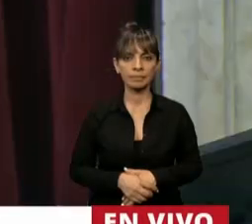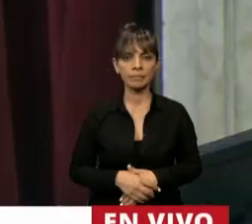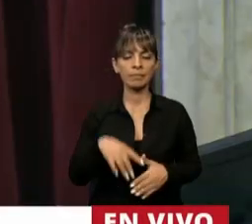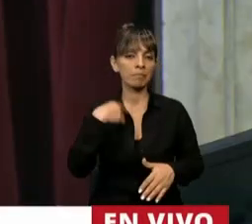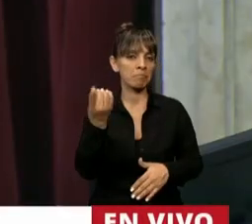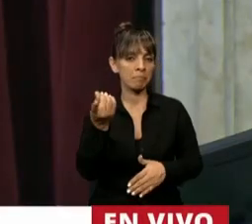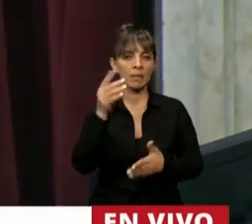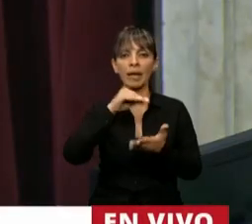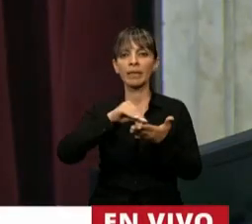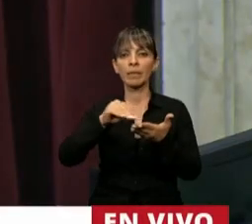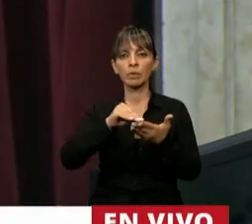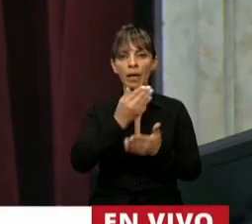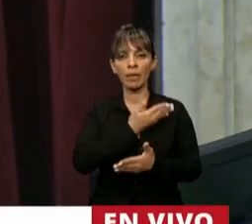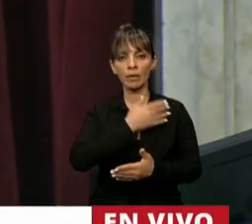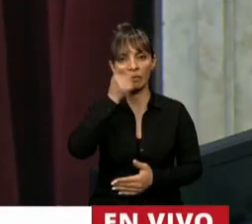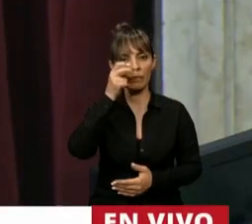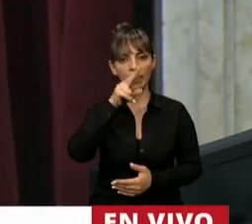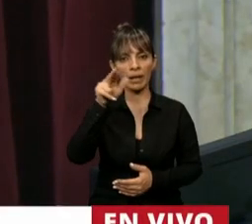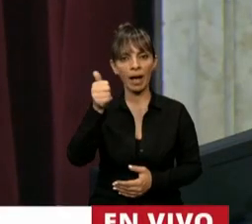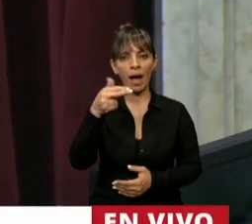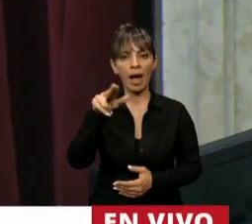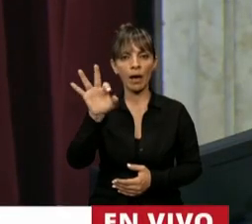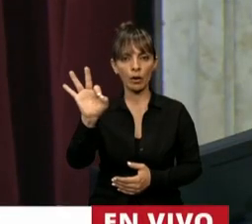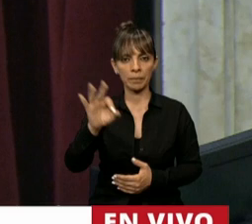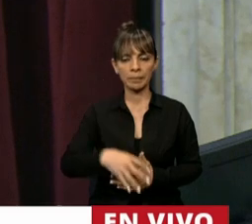Diputado Maximiliano Ferraro, en el uso de la palabra.